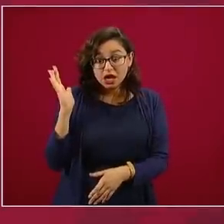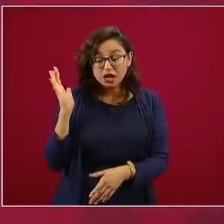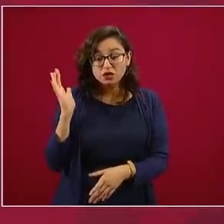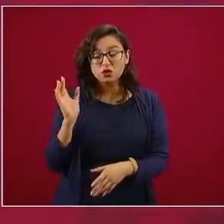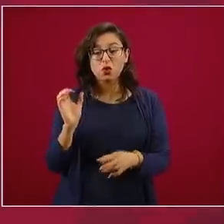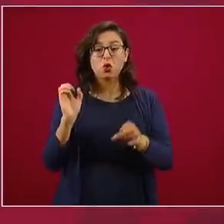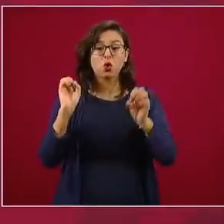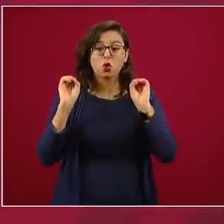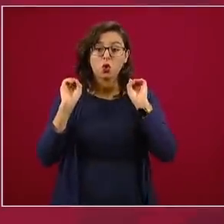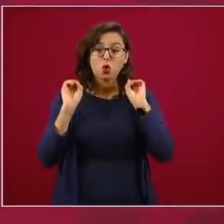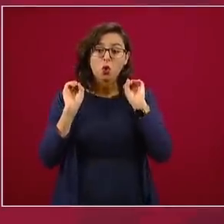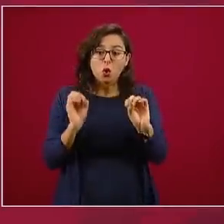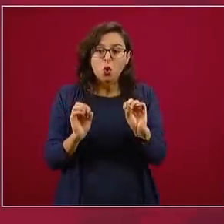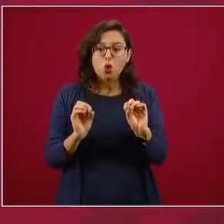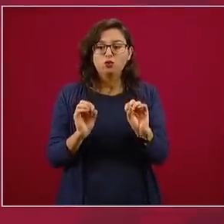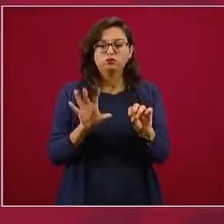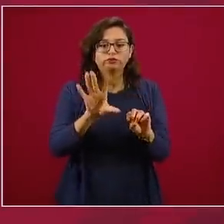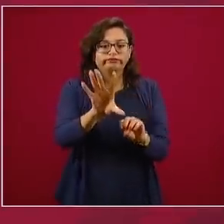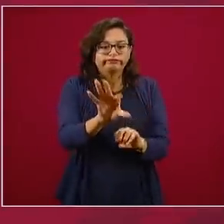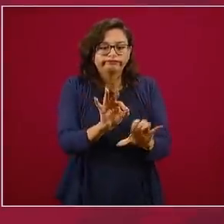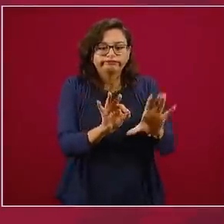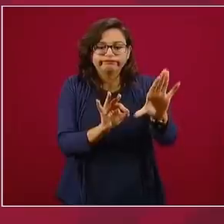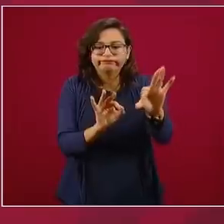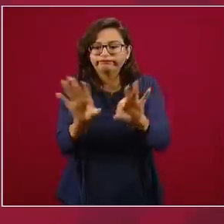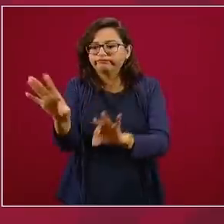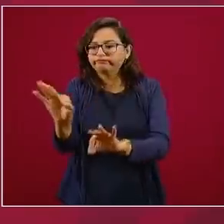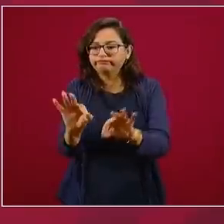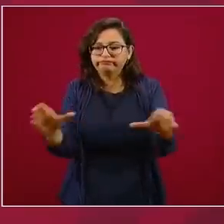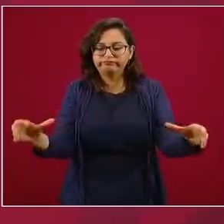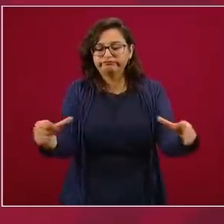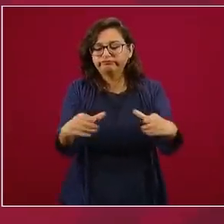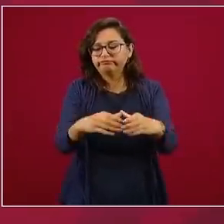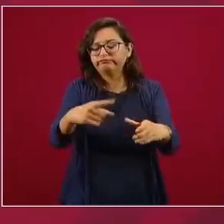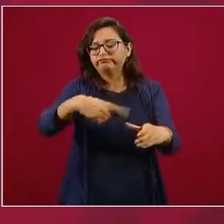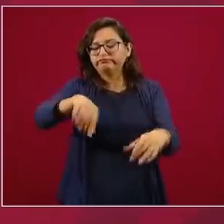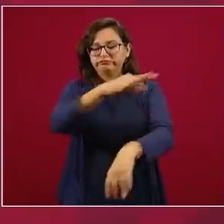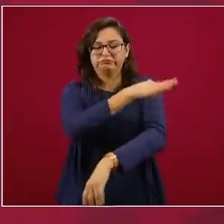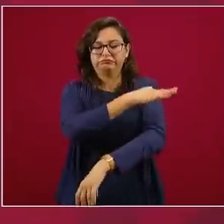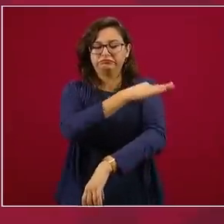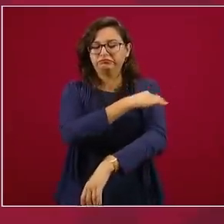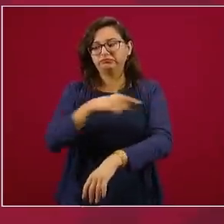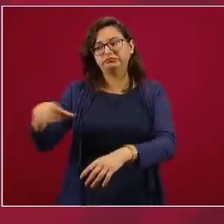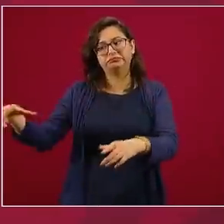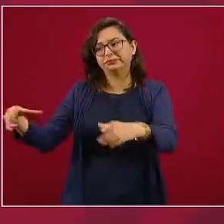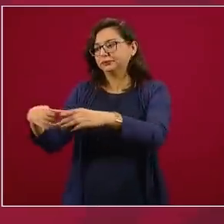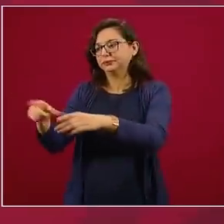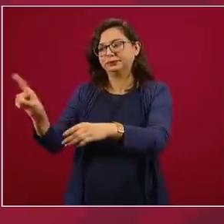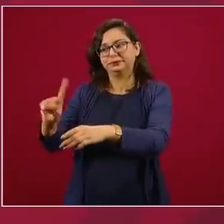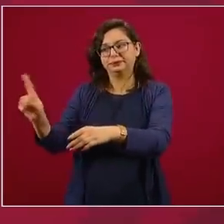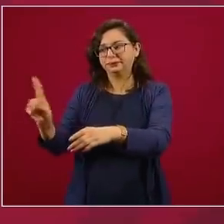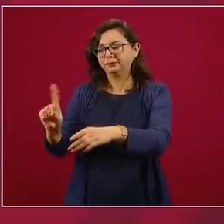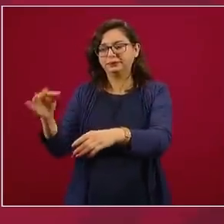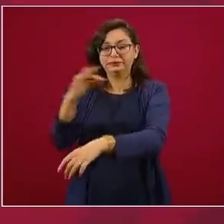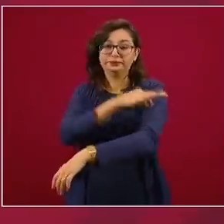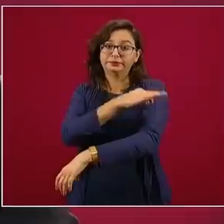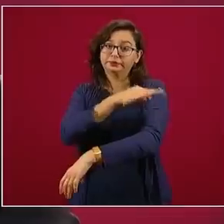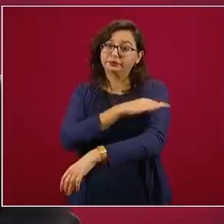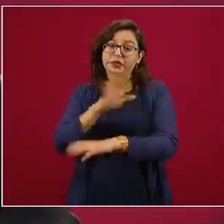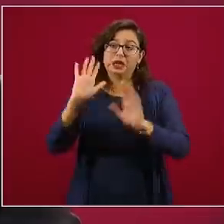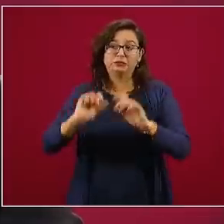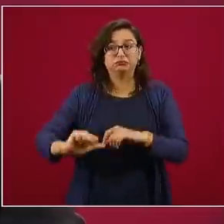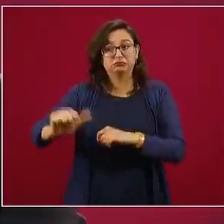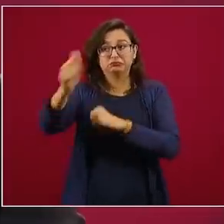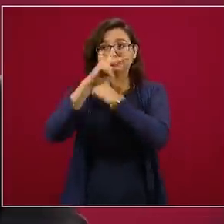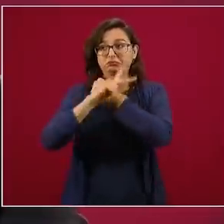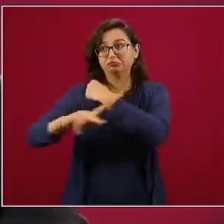o seleccionar a quién se vacuna y a quién no.